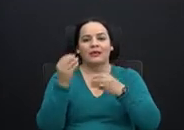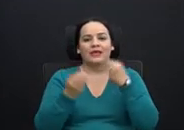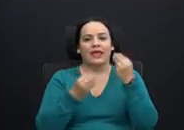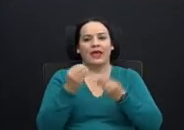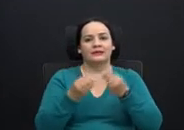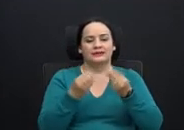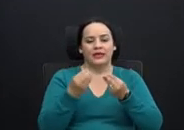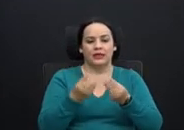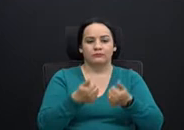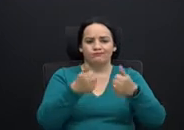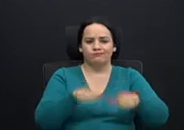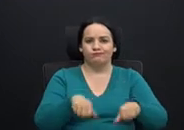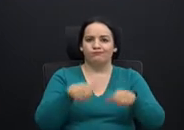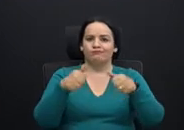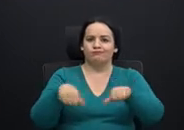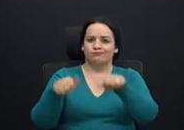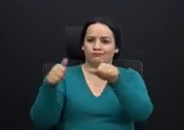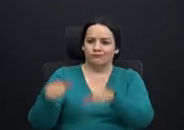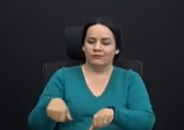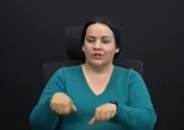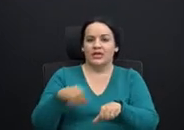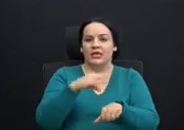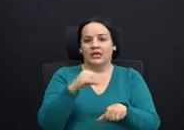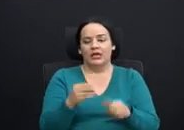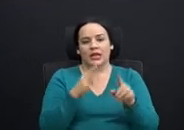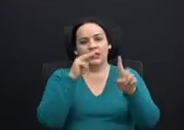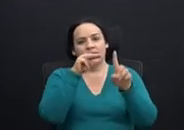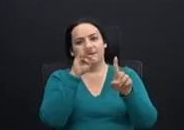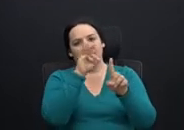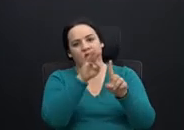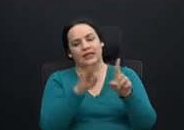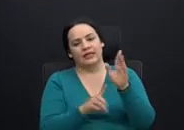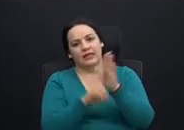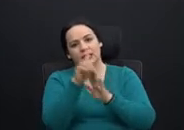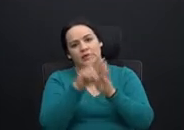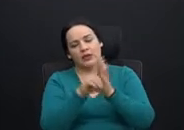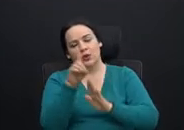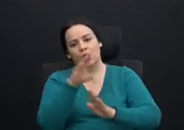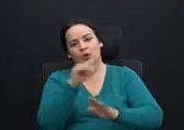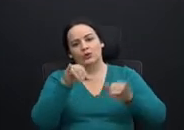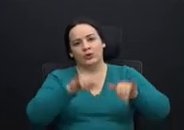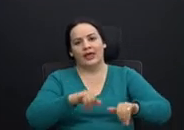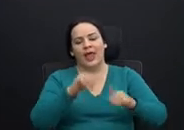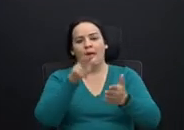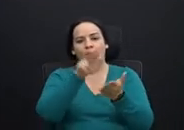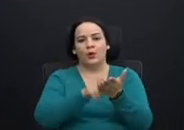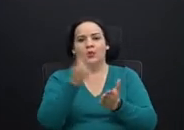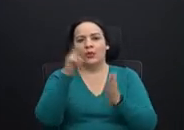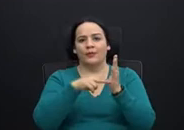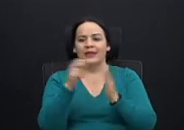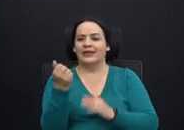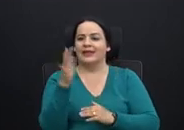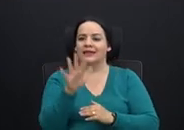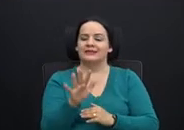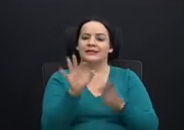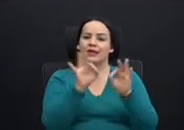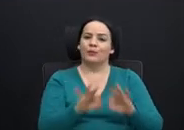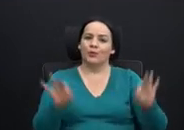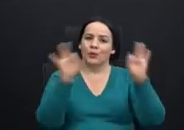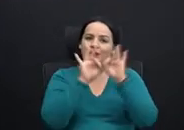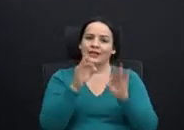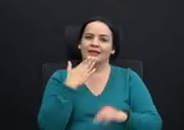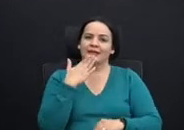y de ahí las metas de desarrollo sostenible que fueron aprobadas en el 2015, que son tremendamente importantes. Gracias.